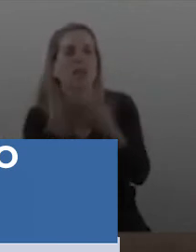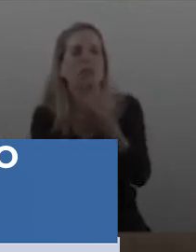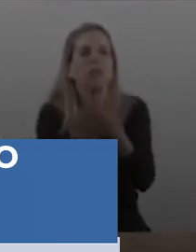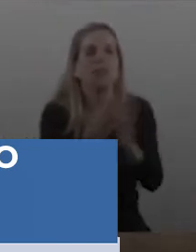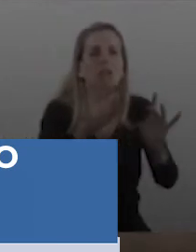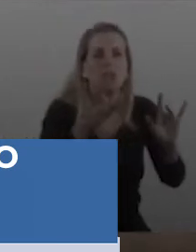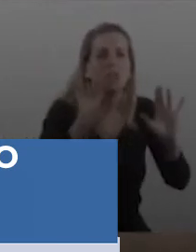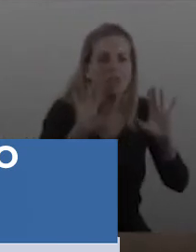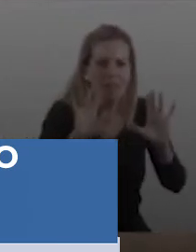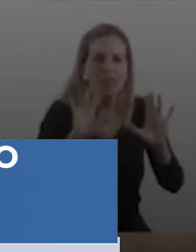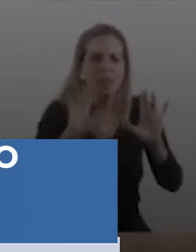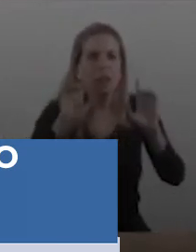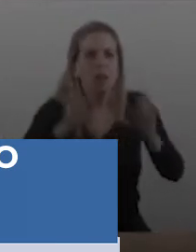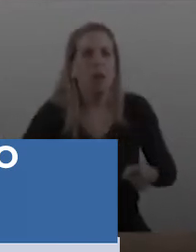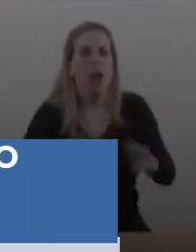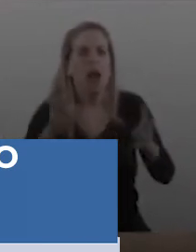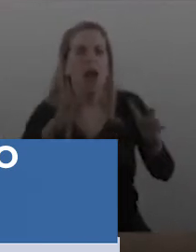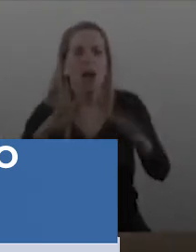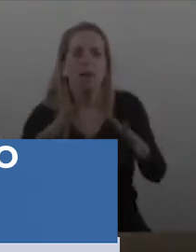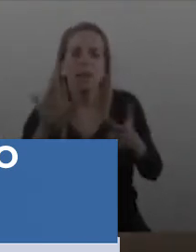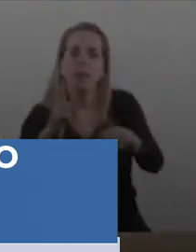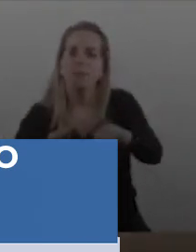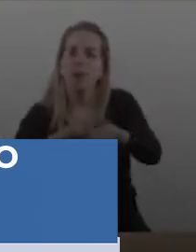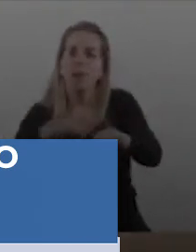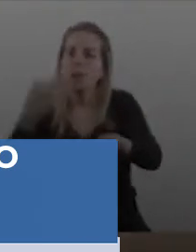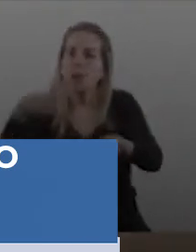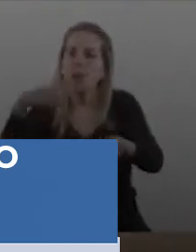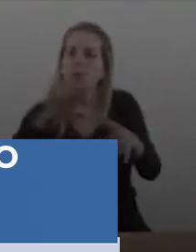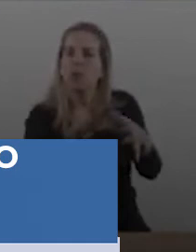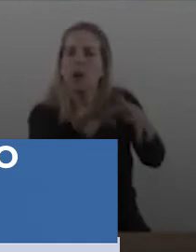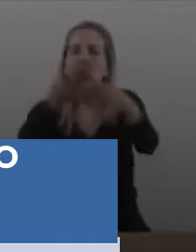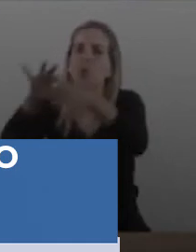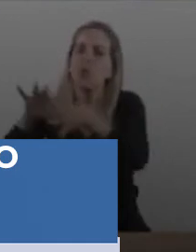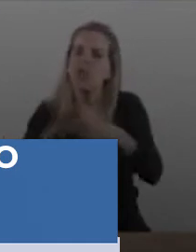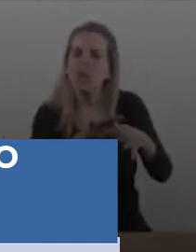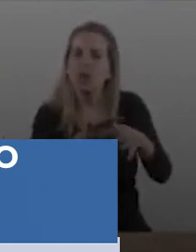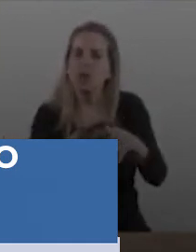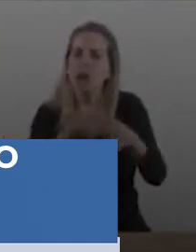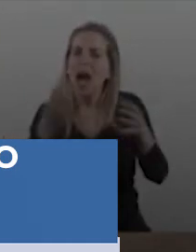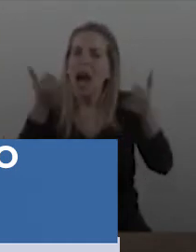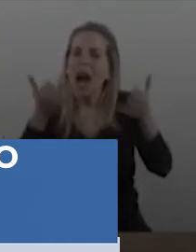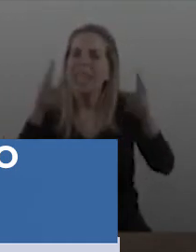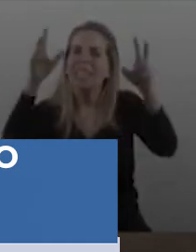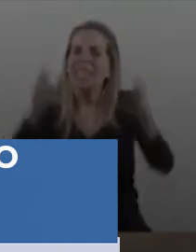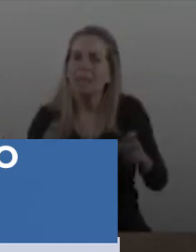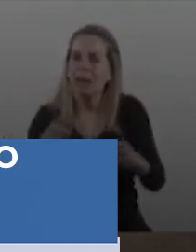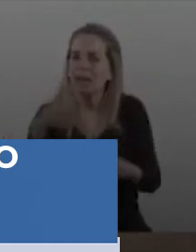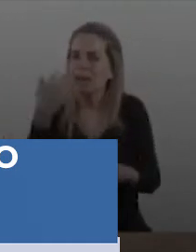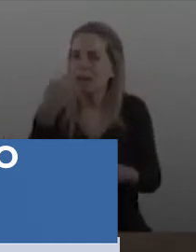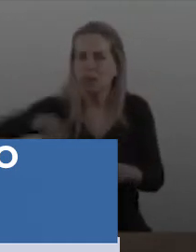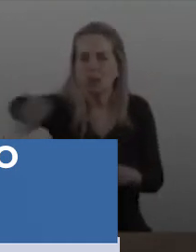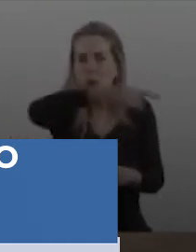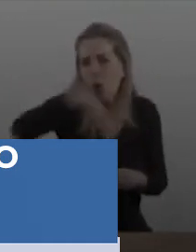hay momentos donde debemos estar unidos. Y hay causas que nos obligan a estar